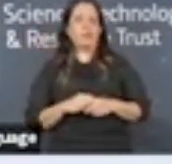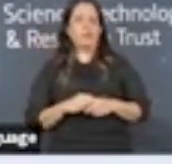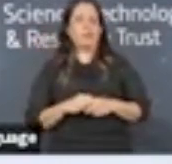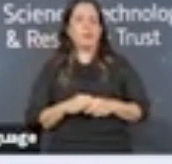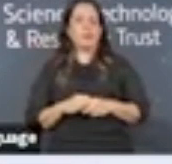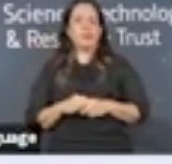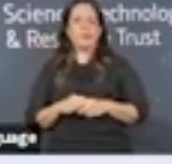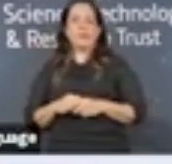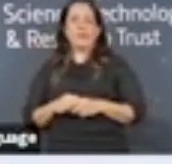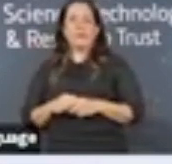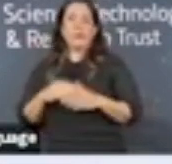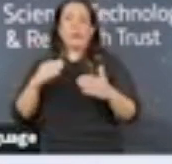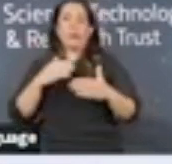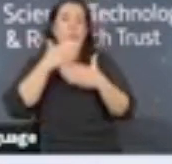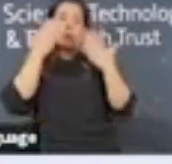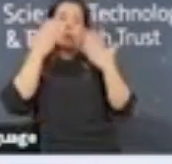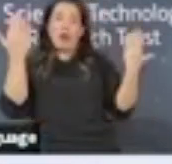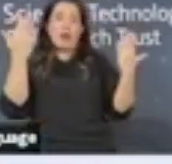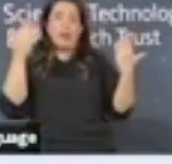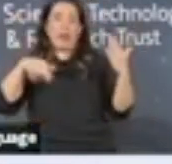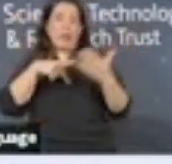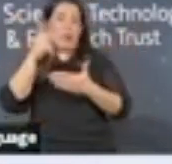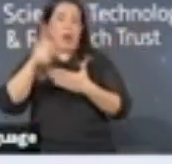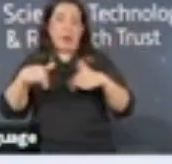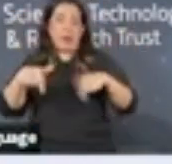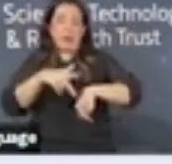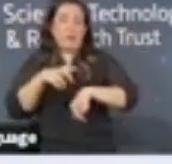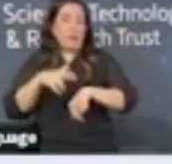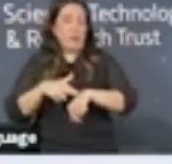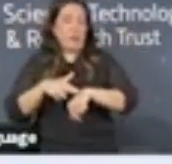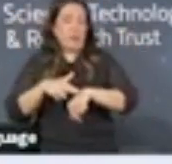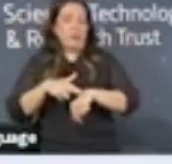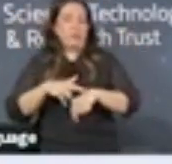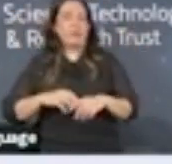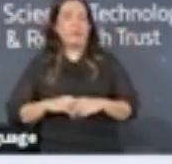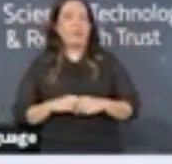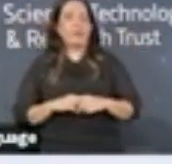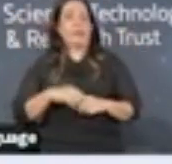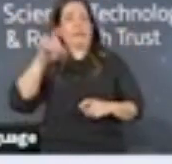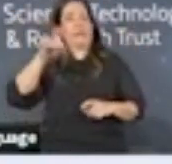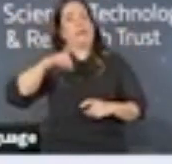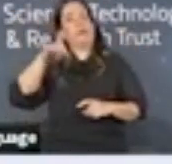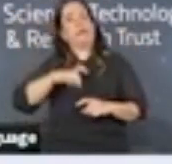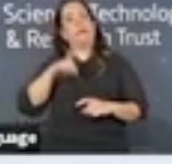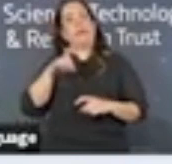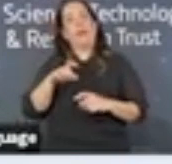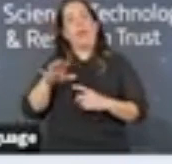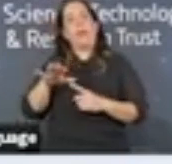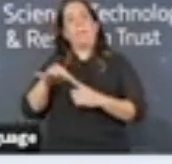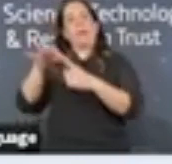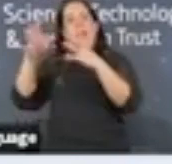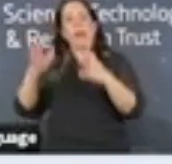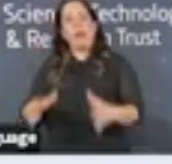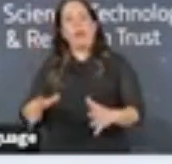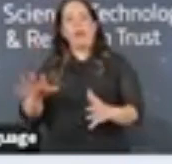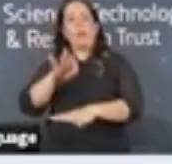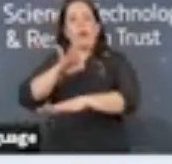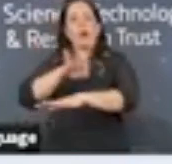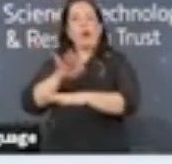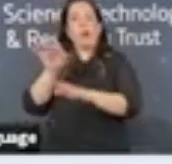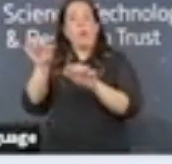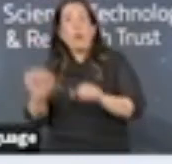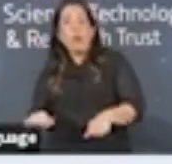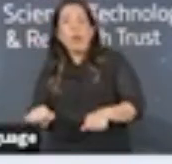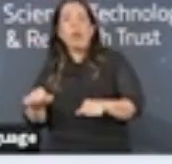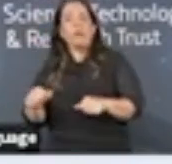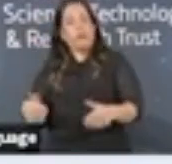porque no existe tal programa en Puerto Rico. Y necesitamos especialistas en mosquitos que puedan llevar a